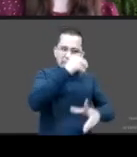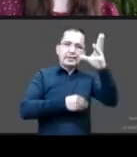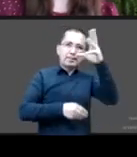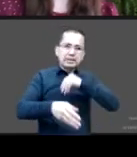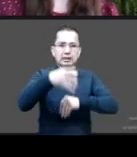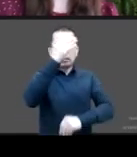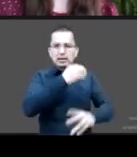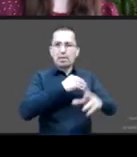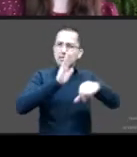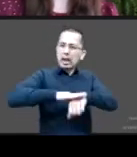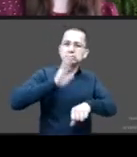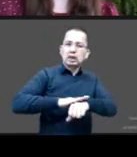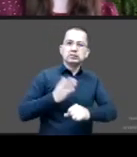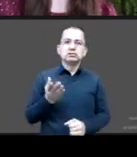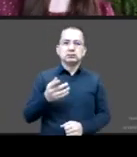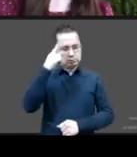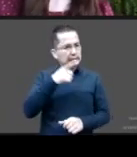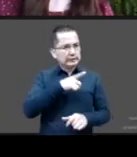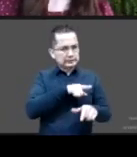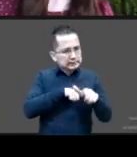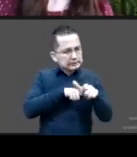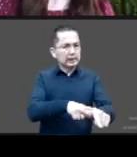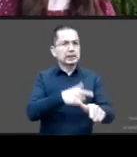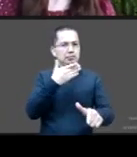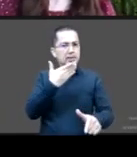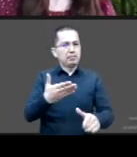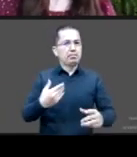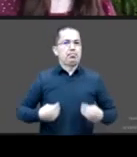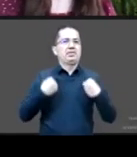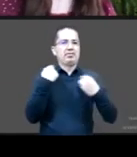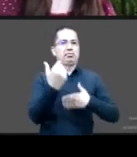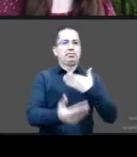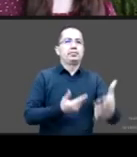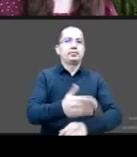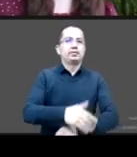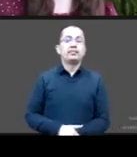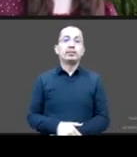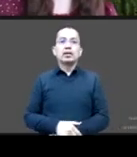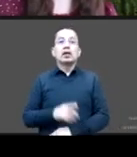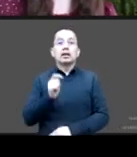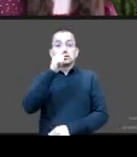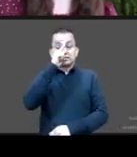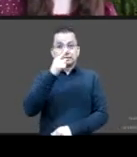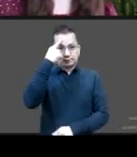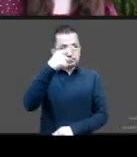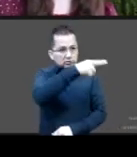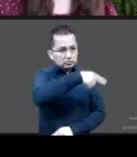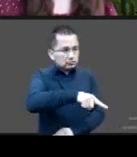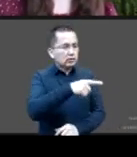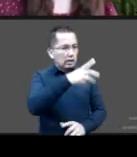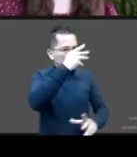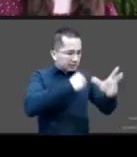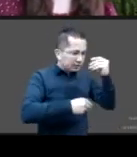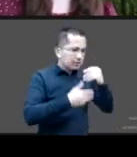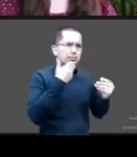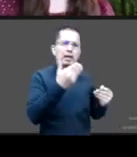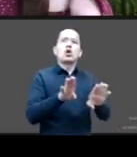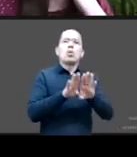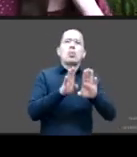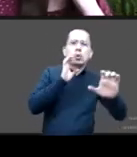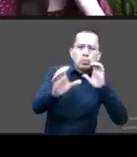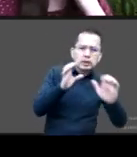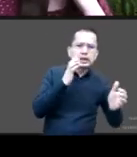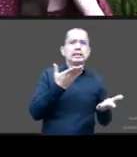mantener la comunicación y aprender de las situaciones negativas y por último